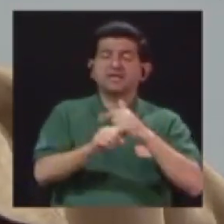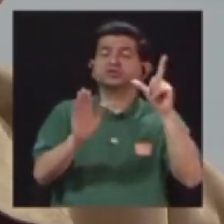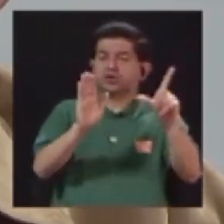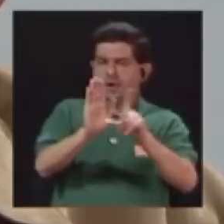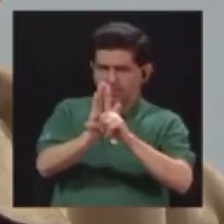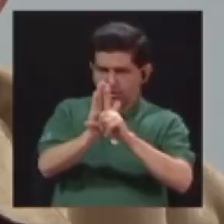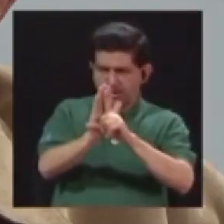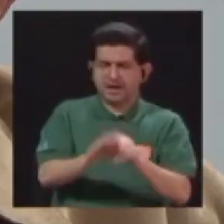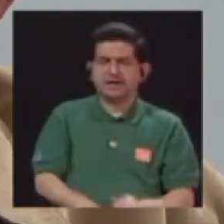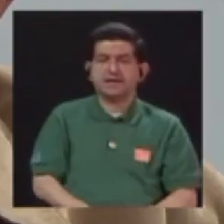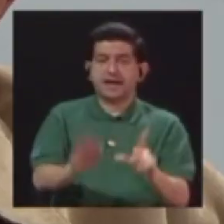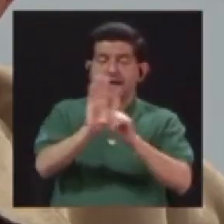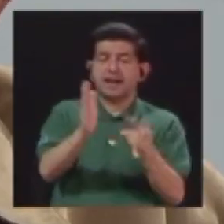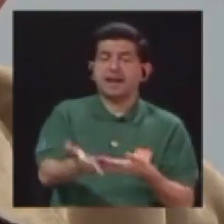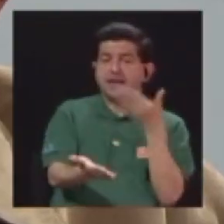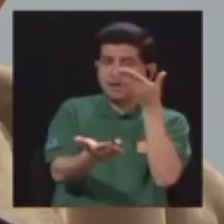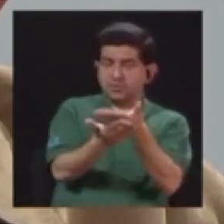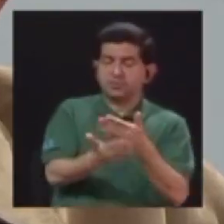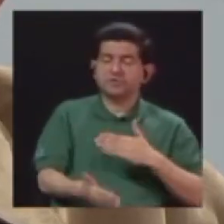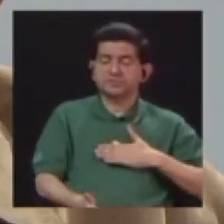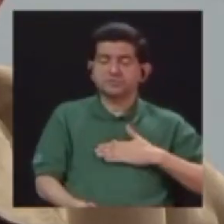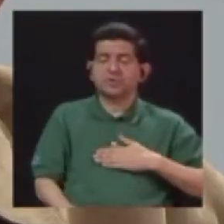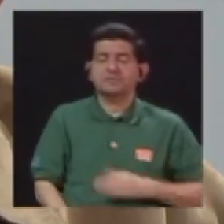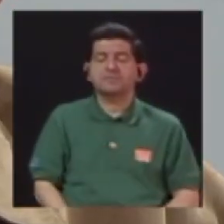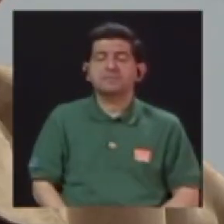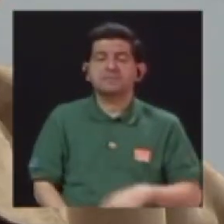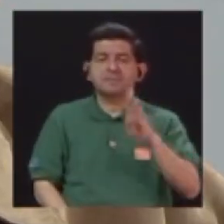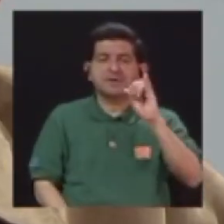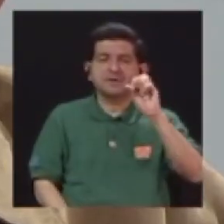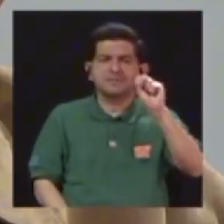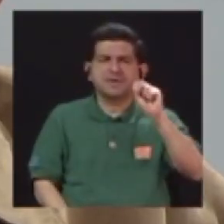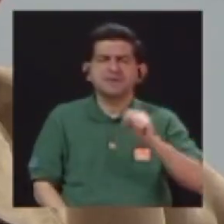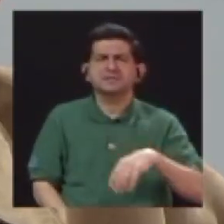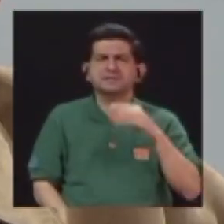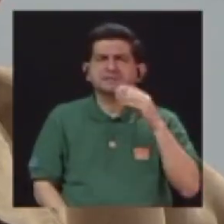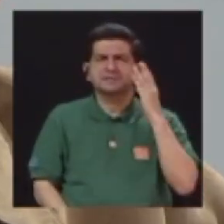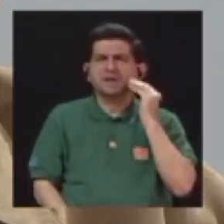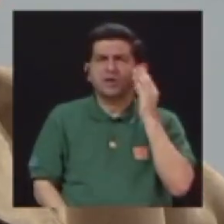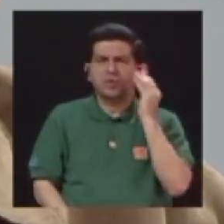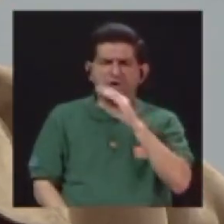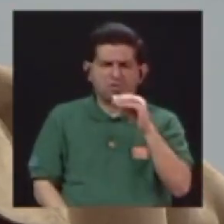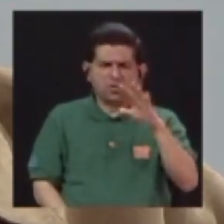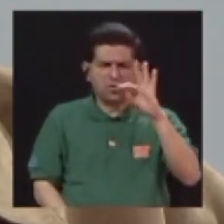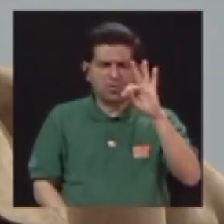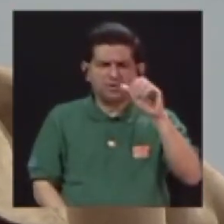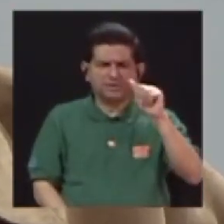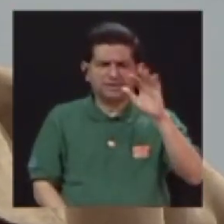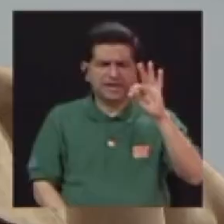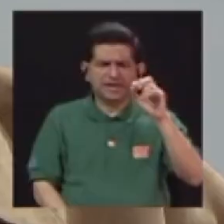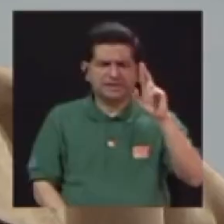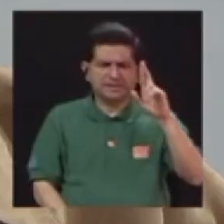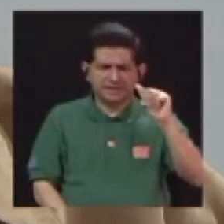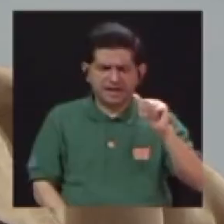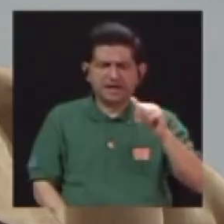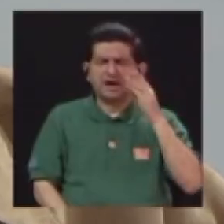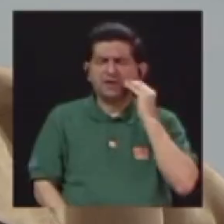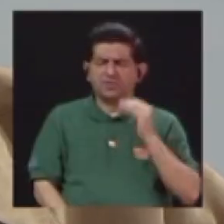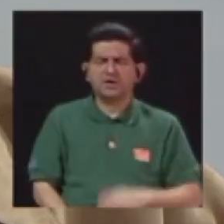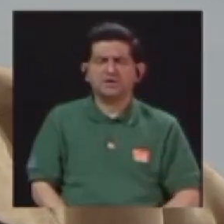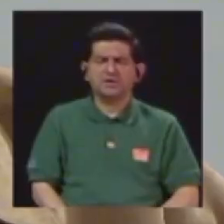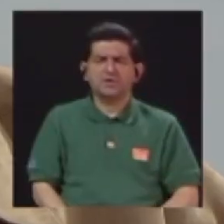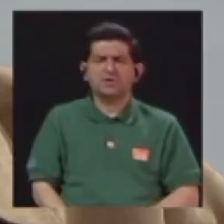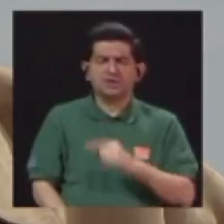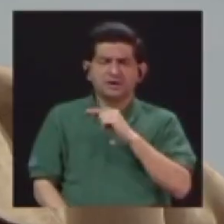Por cierto que la ley fue propuesta por mi bisabuelo o mi tatarabuelo, no recuerdo quién, el padre de José Francisco de